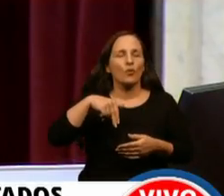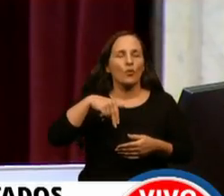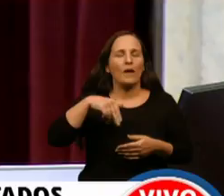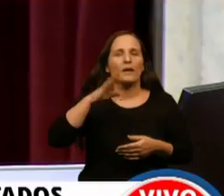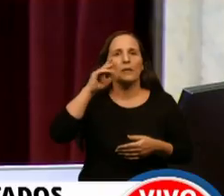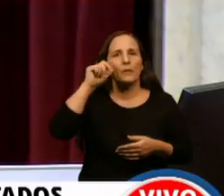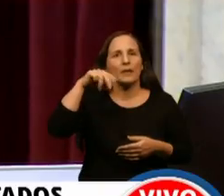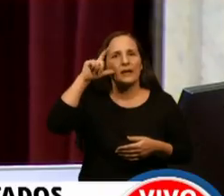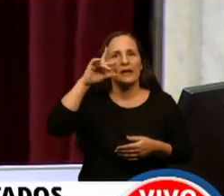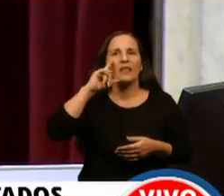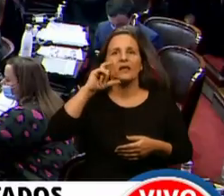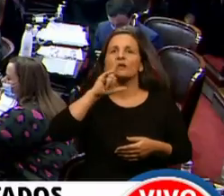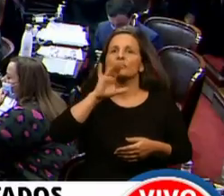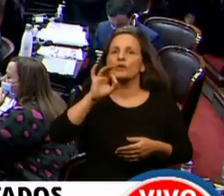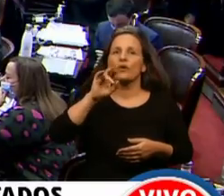vázquez